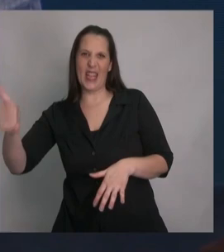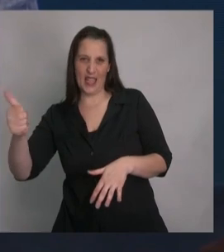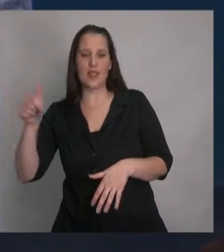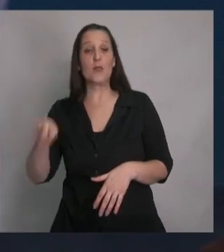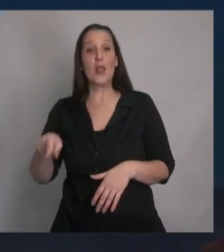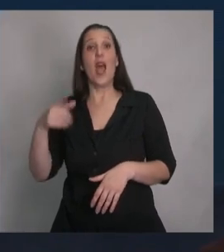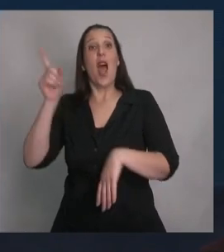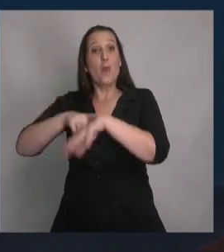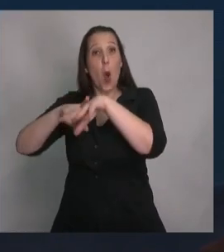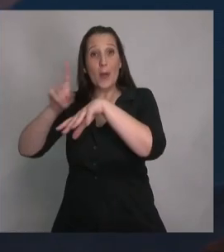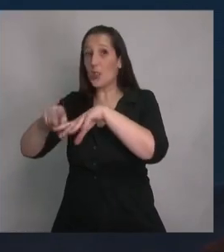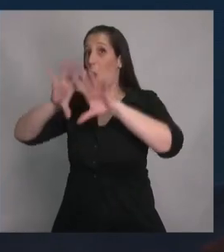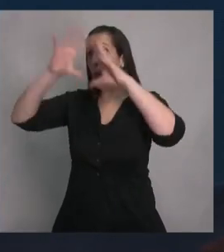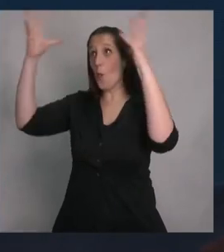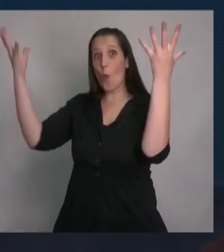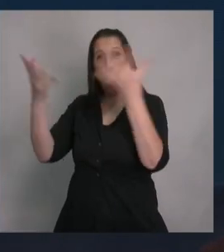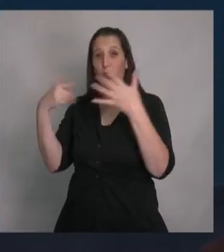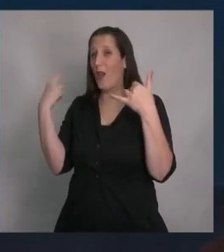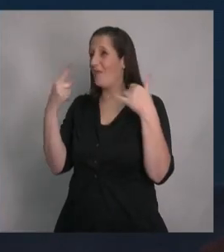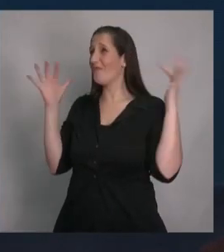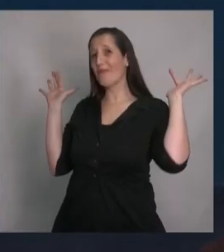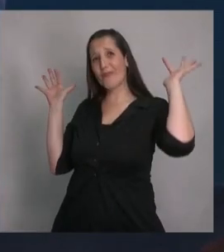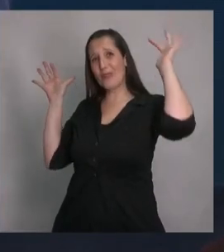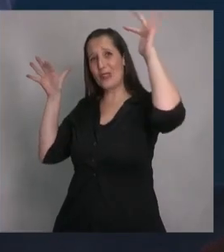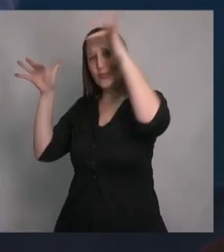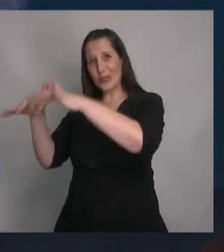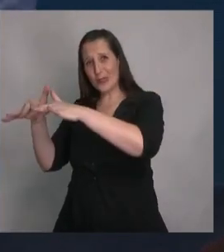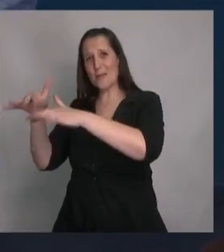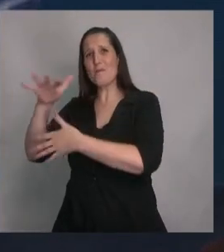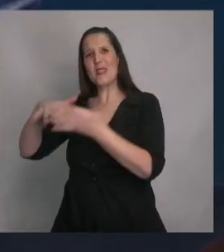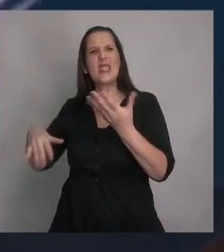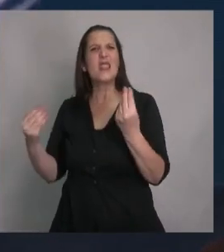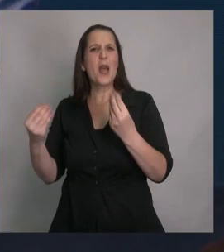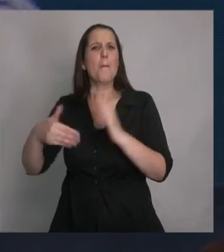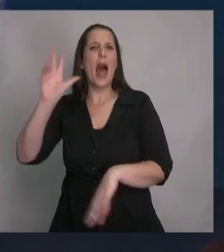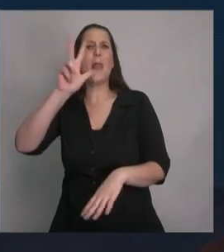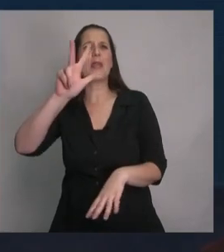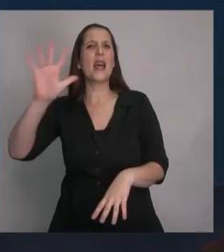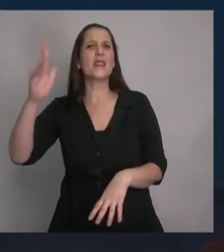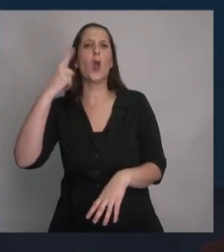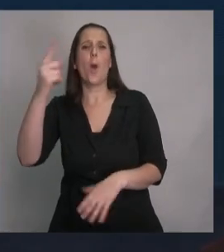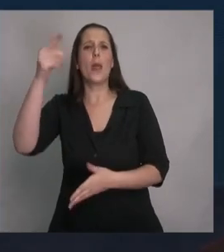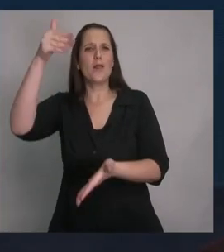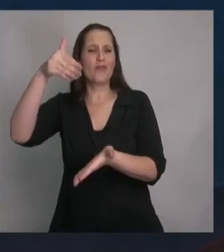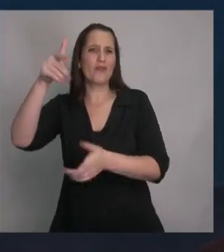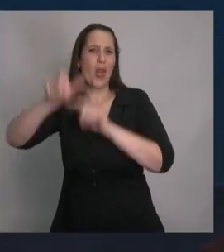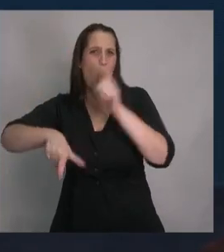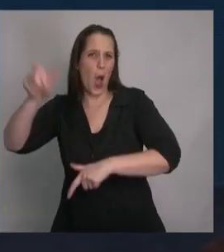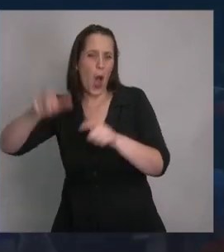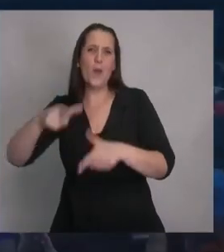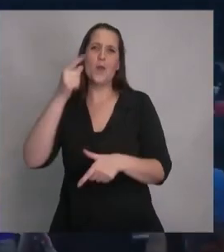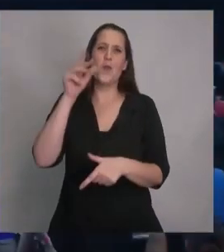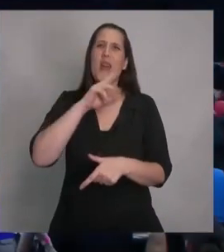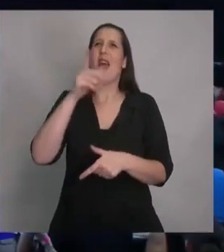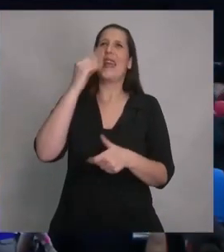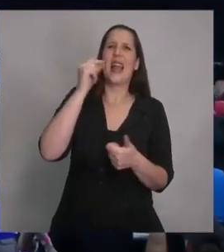de todo el mundo, más de 35.000 hombres y mujeres de América Latina, Estados Unidos, de